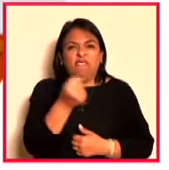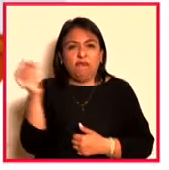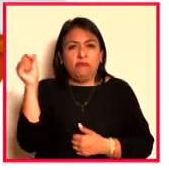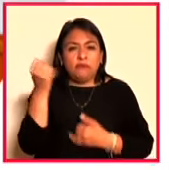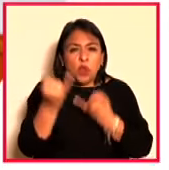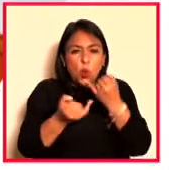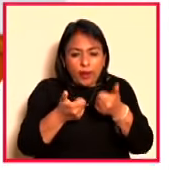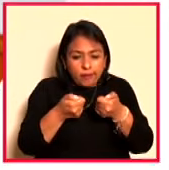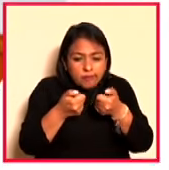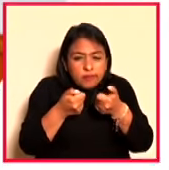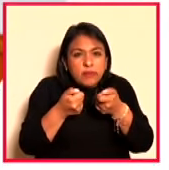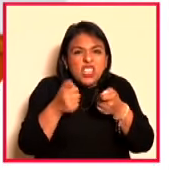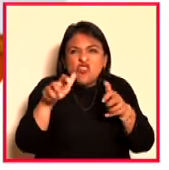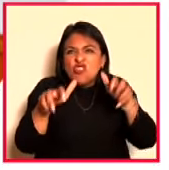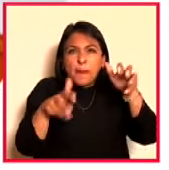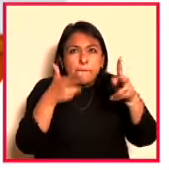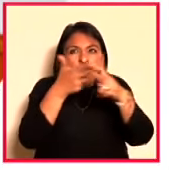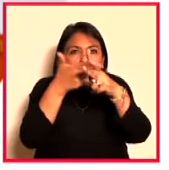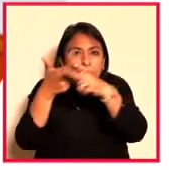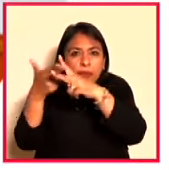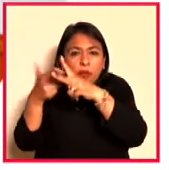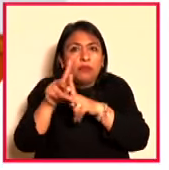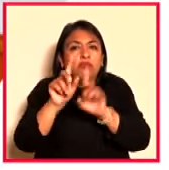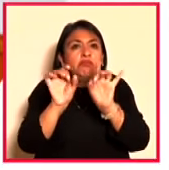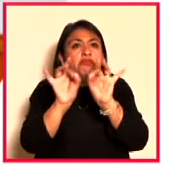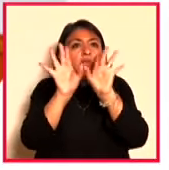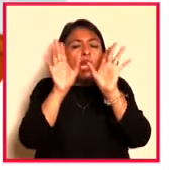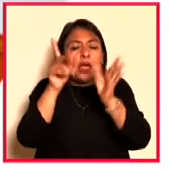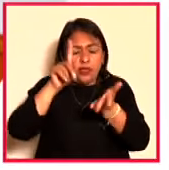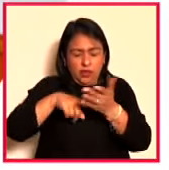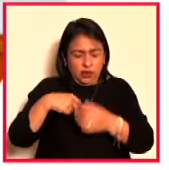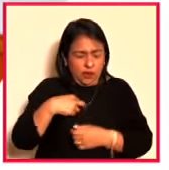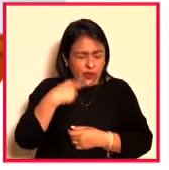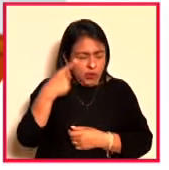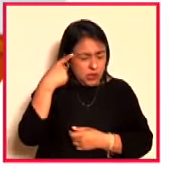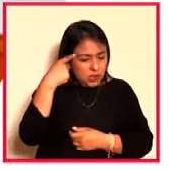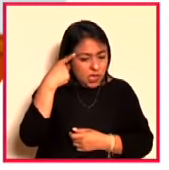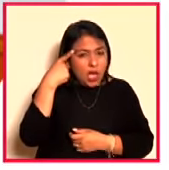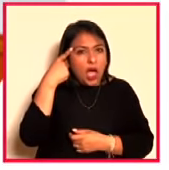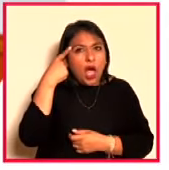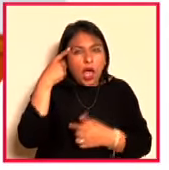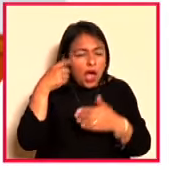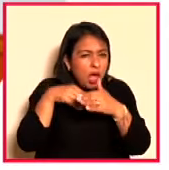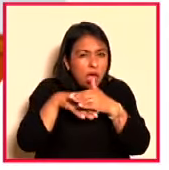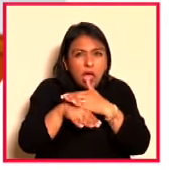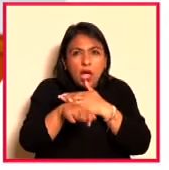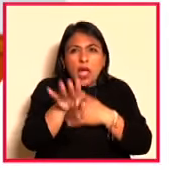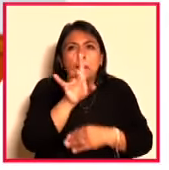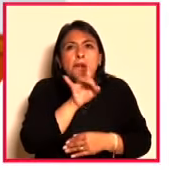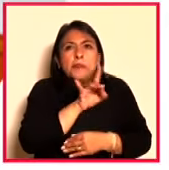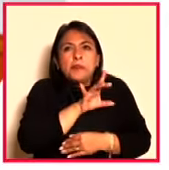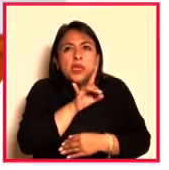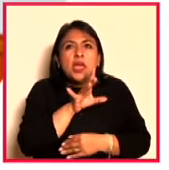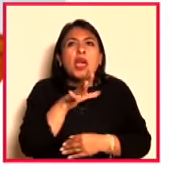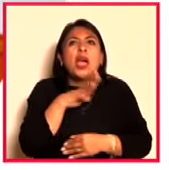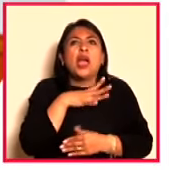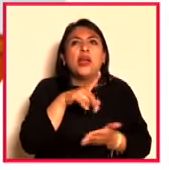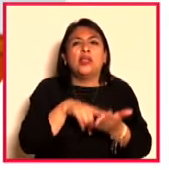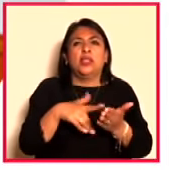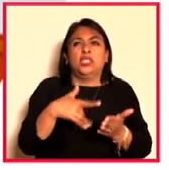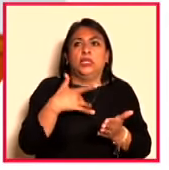sicarios, pero de pronto emerge una voz en su interior que lo guiará por una dimensión espectral, desatando sus instintos